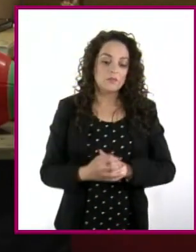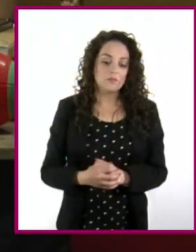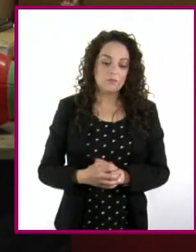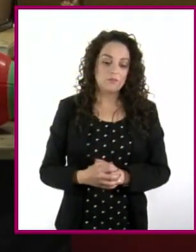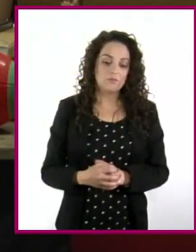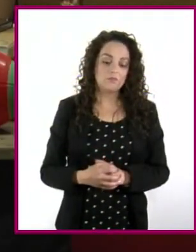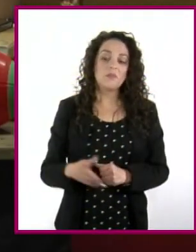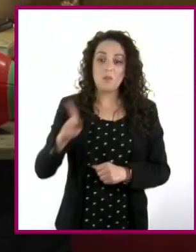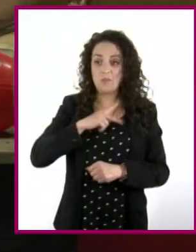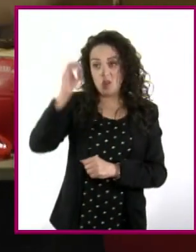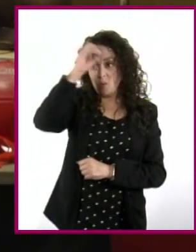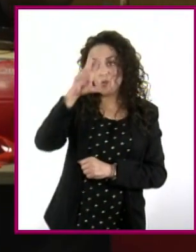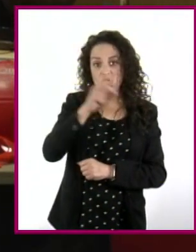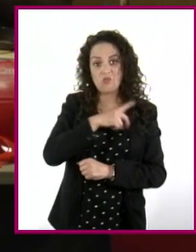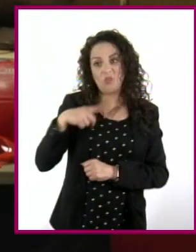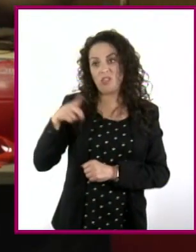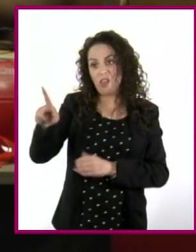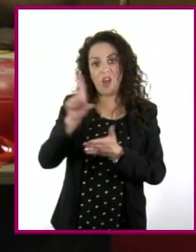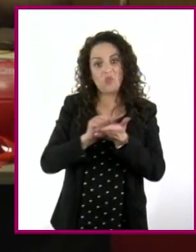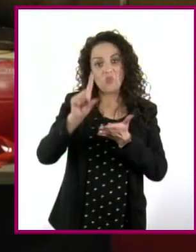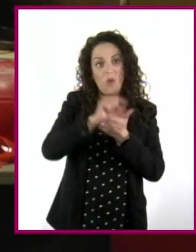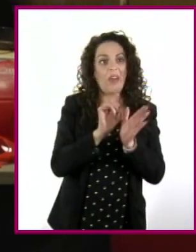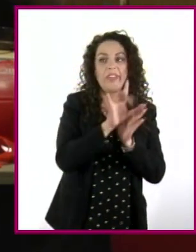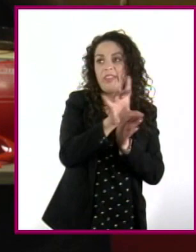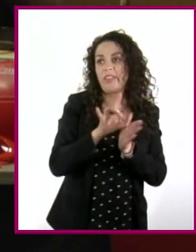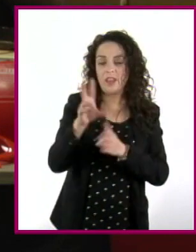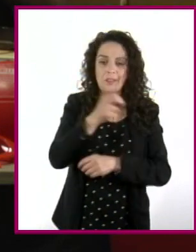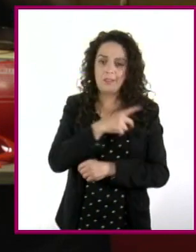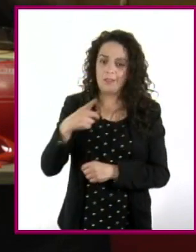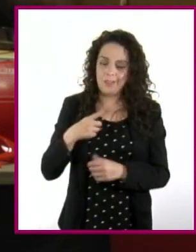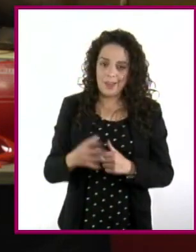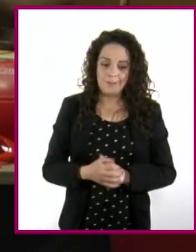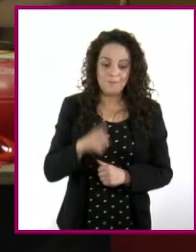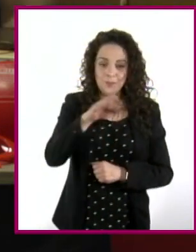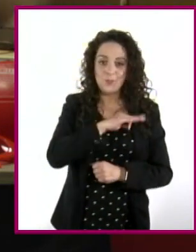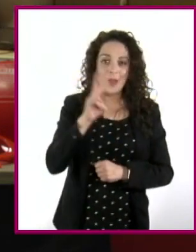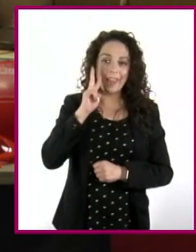que yo pienso. Eso sí. Recuerden visitarnos en nuestras redes sociales para